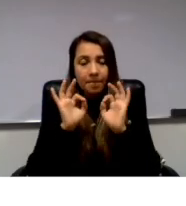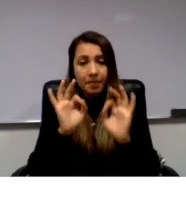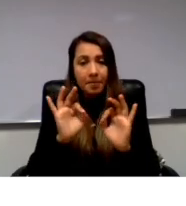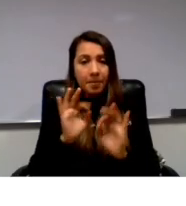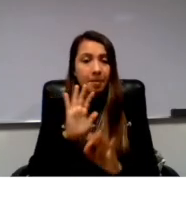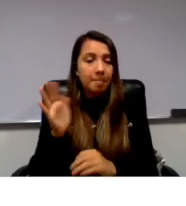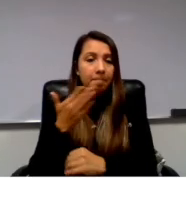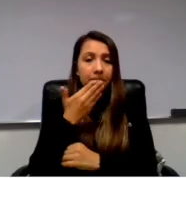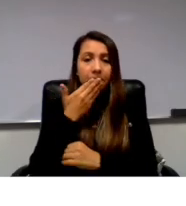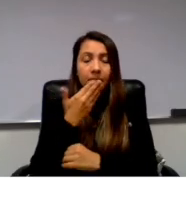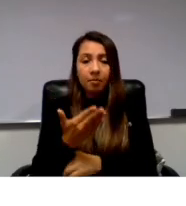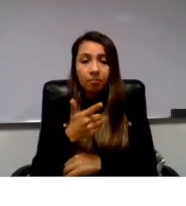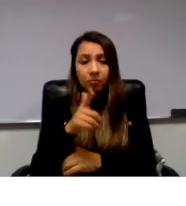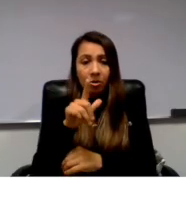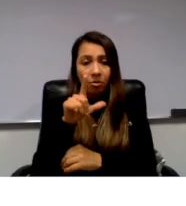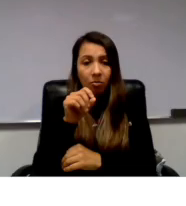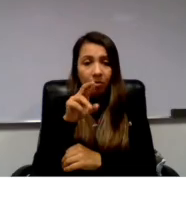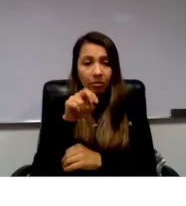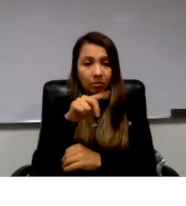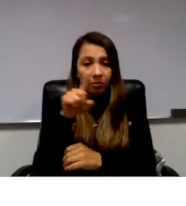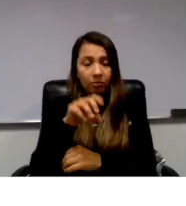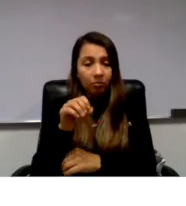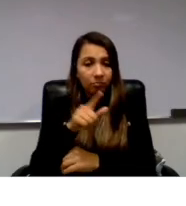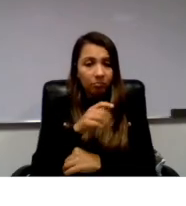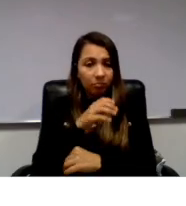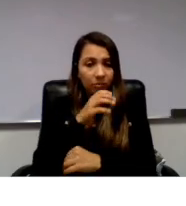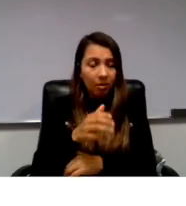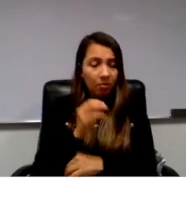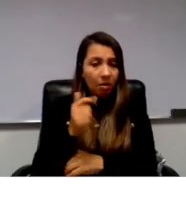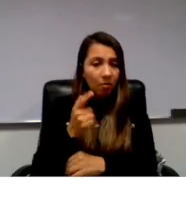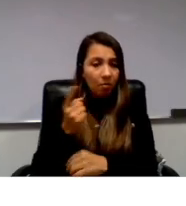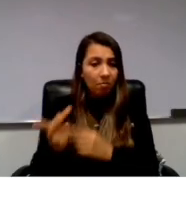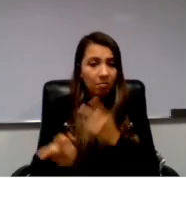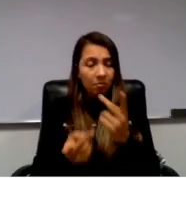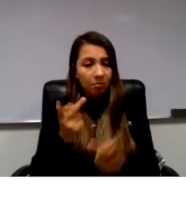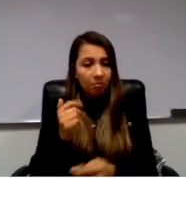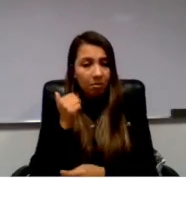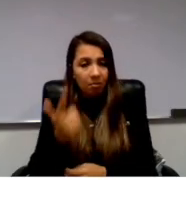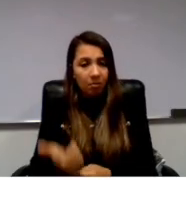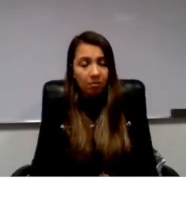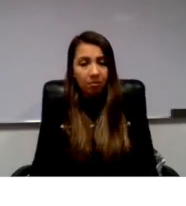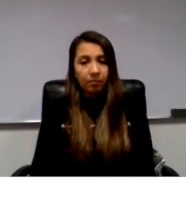Perfecto, muy bien. Pues Lorenzo, no sé si tengas algún otro comentario o pregunta.